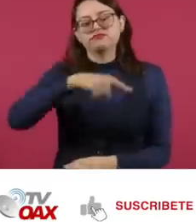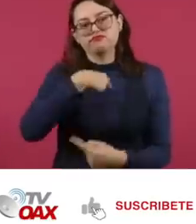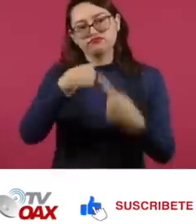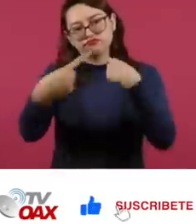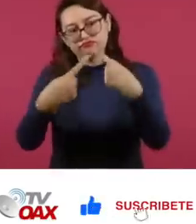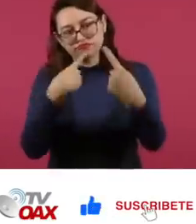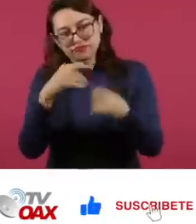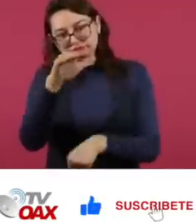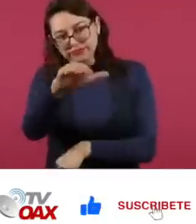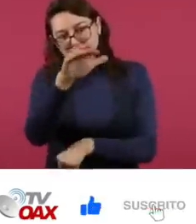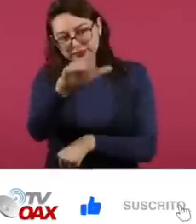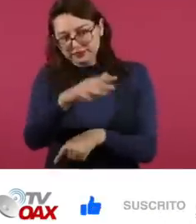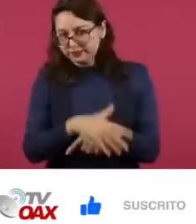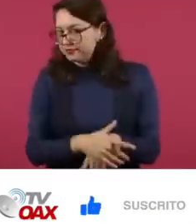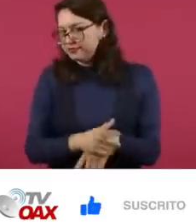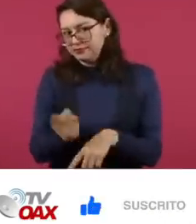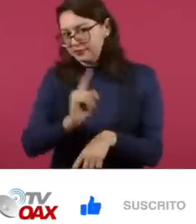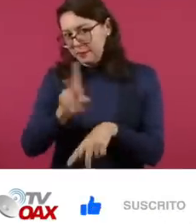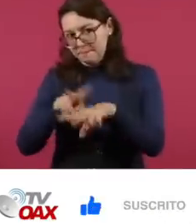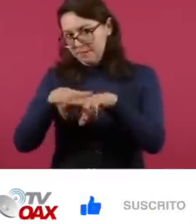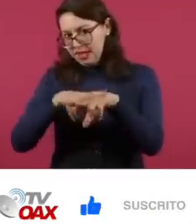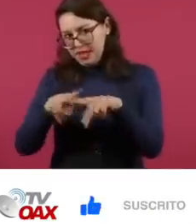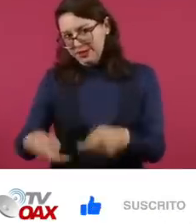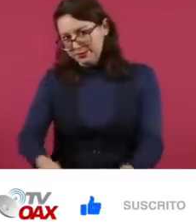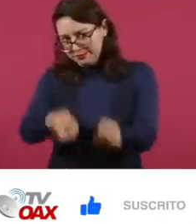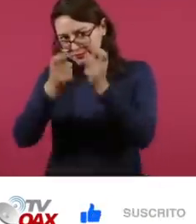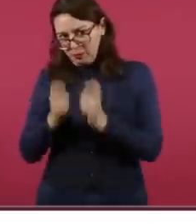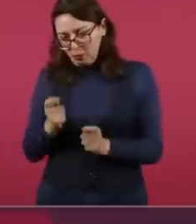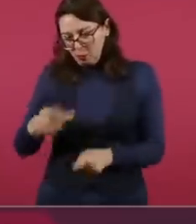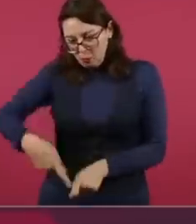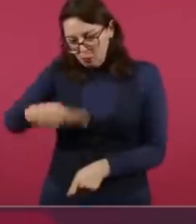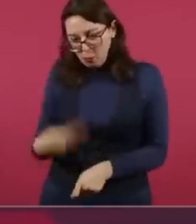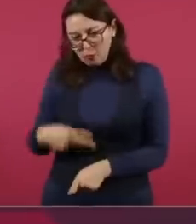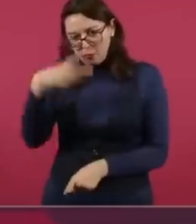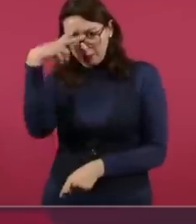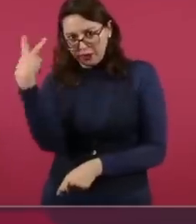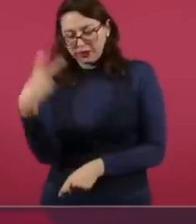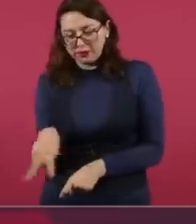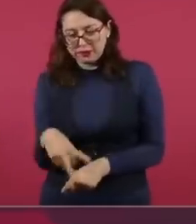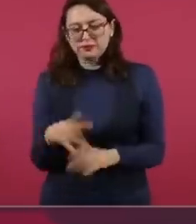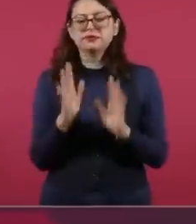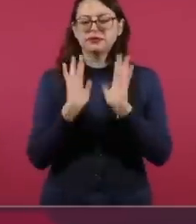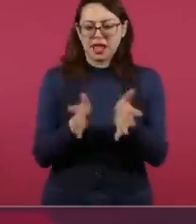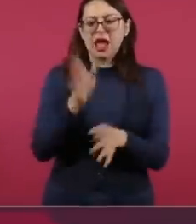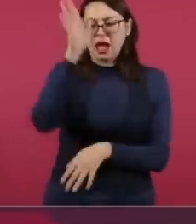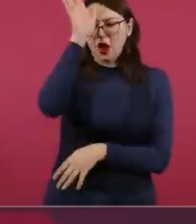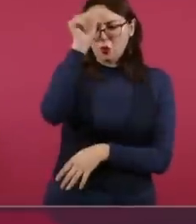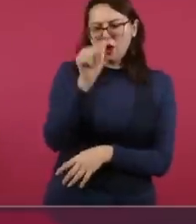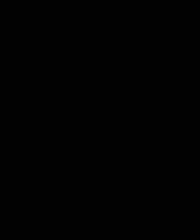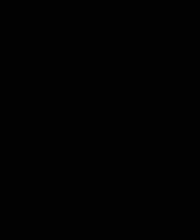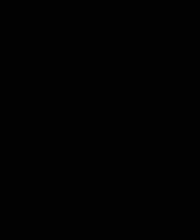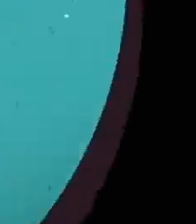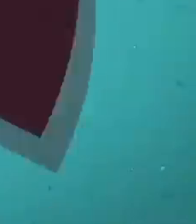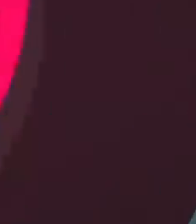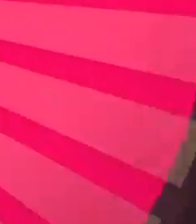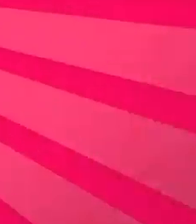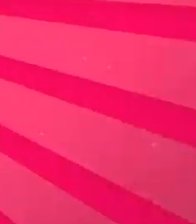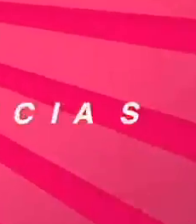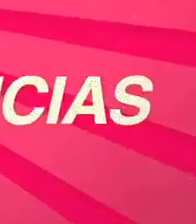ya se tiene todo el Istmo. Ya se recuperó eso. Sí,